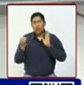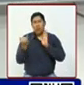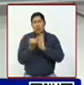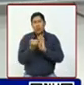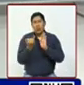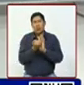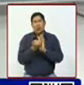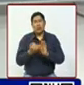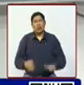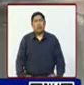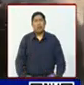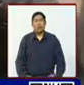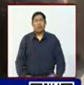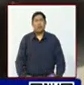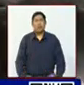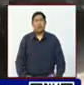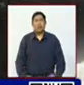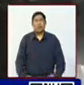identidad.